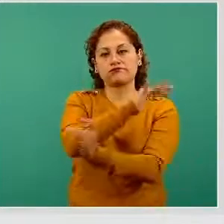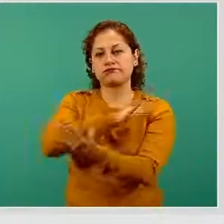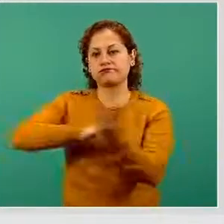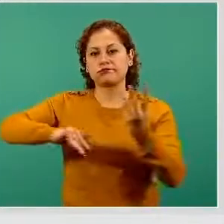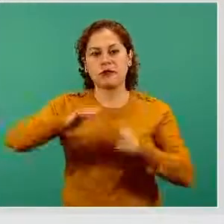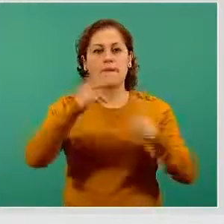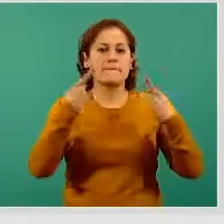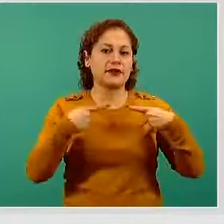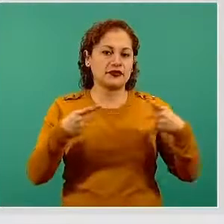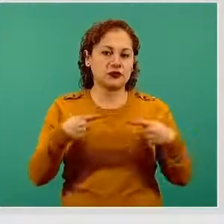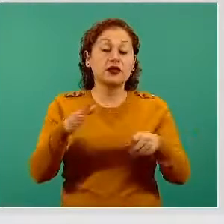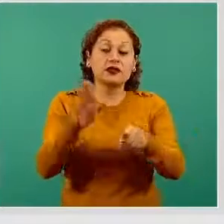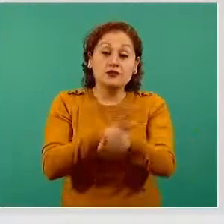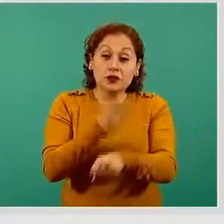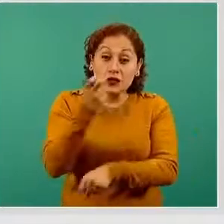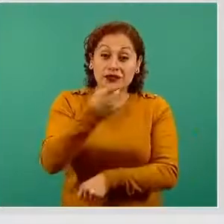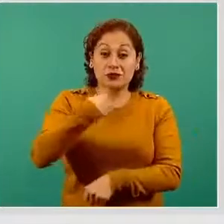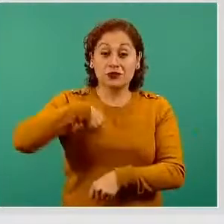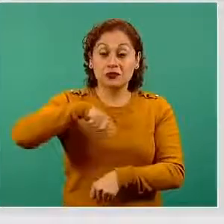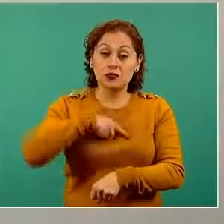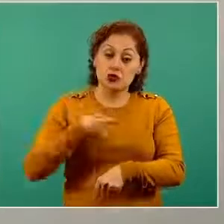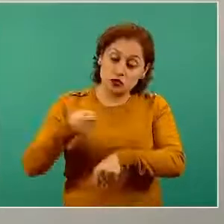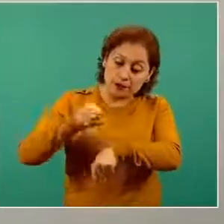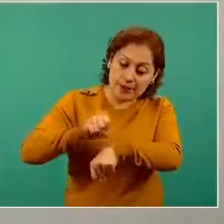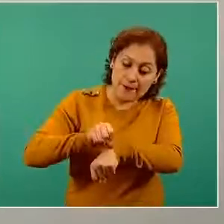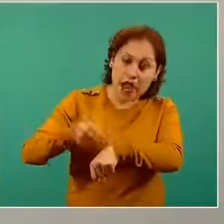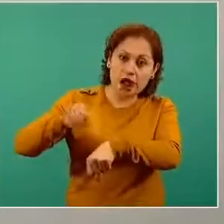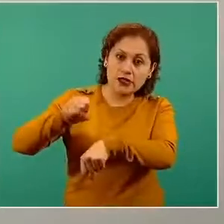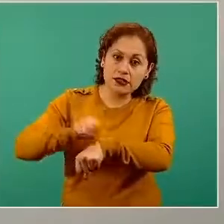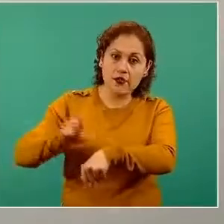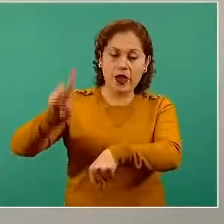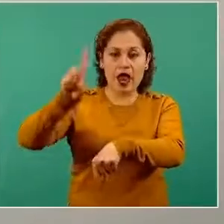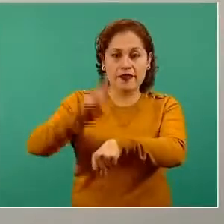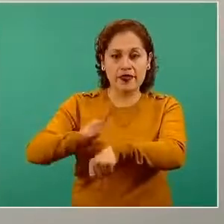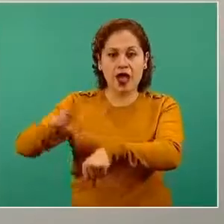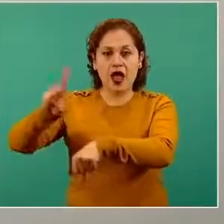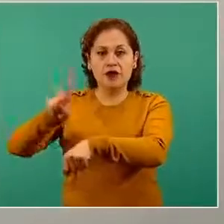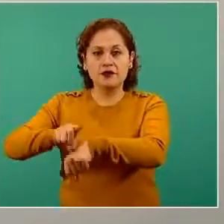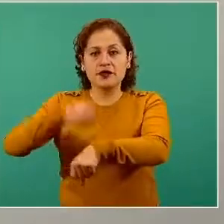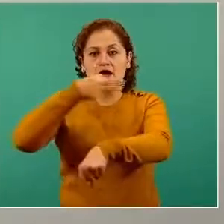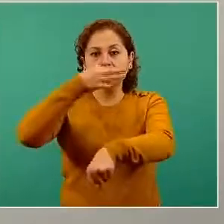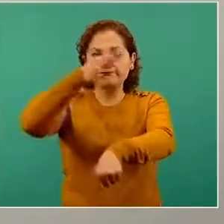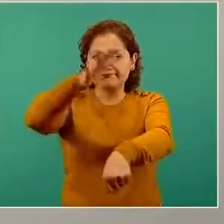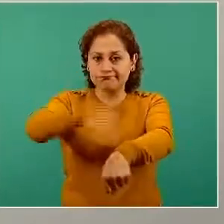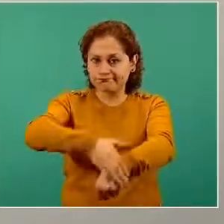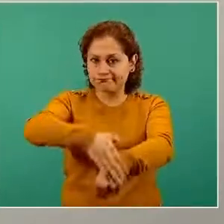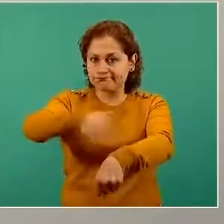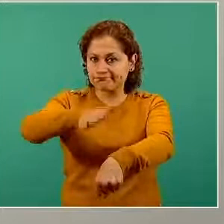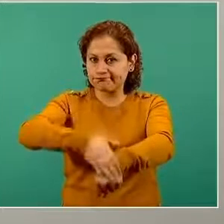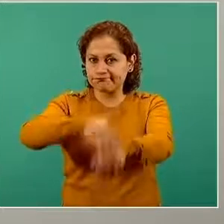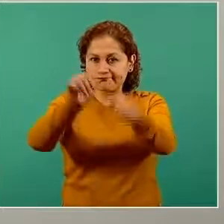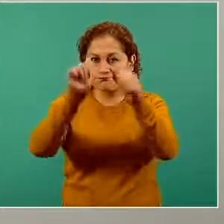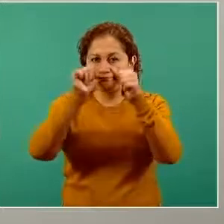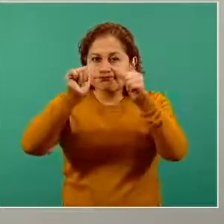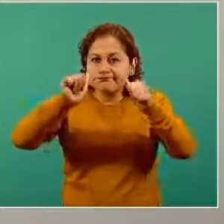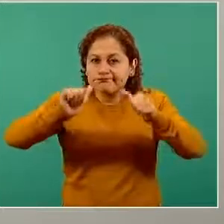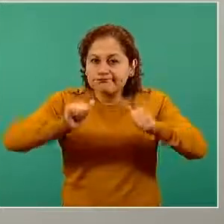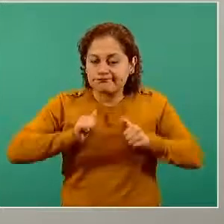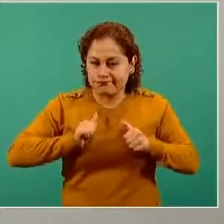realiza semana con semana, día con día, y sobre todo cuando estamos ante eventos que por su